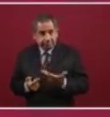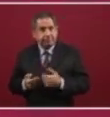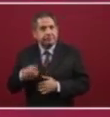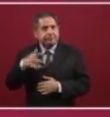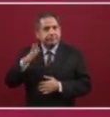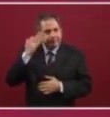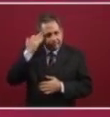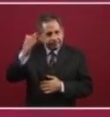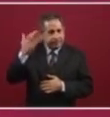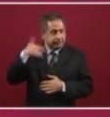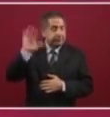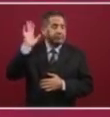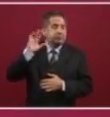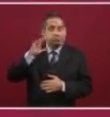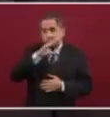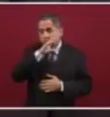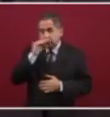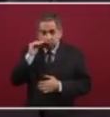entonces todavía Cuba